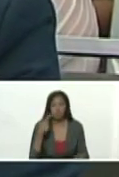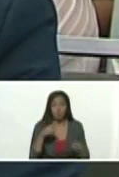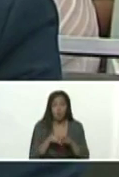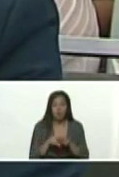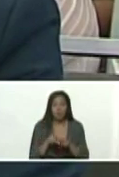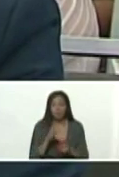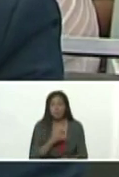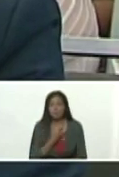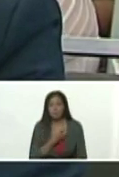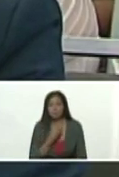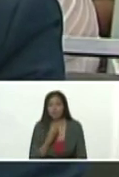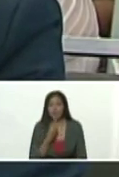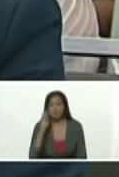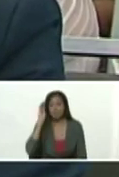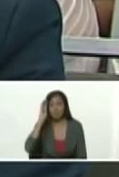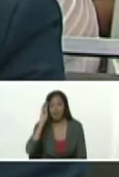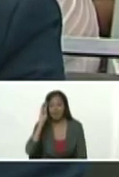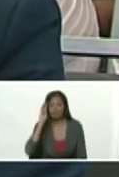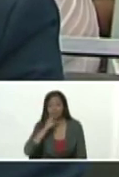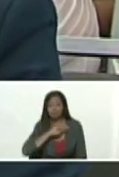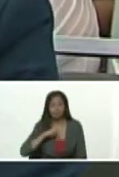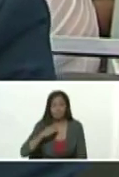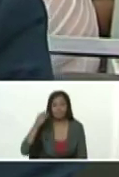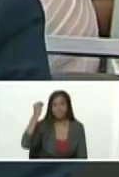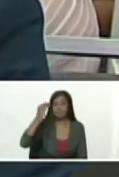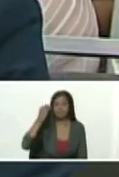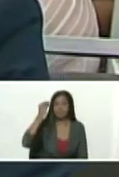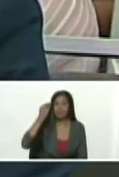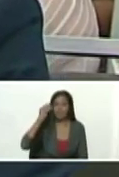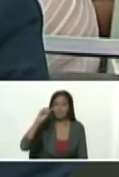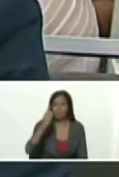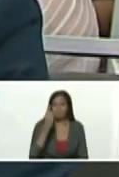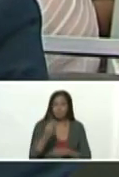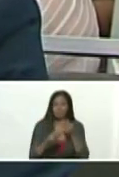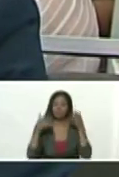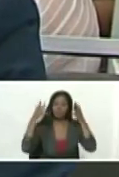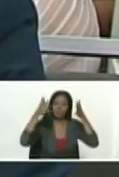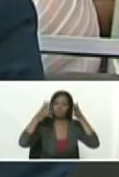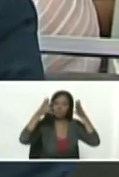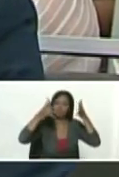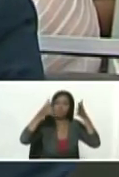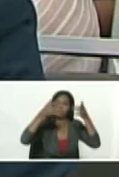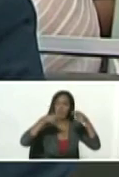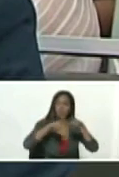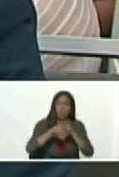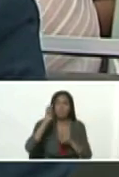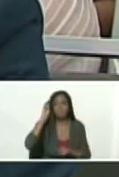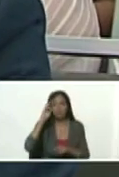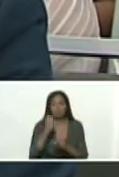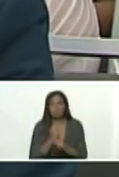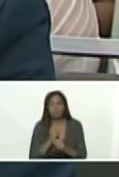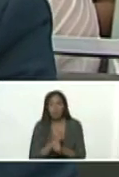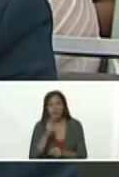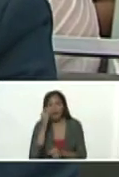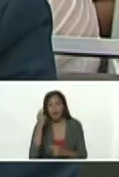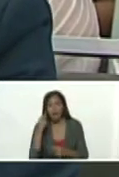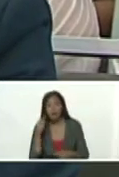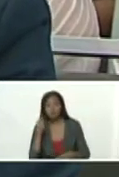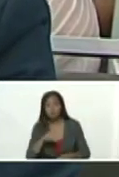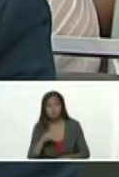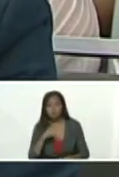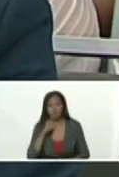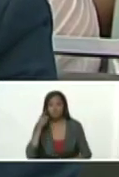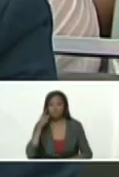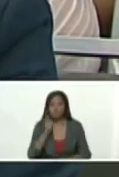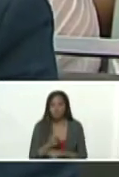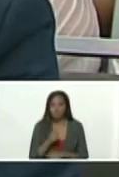Magisterio, donde nosotros inicialmente pensamos que fundamentalmente era para la formación permanente del maestro que está trabajando. Claro, nos están